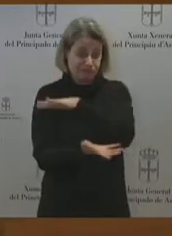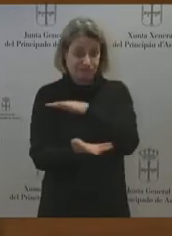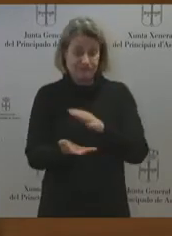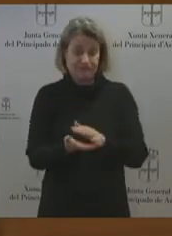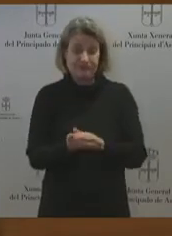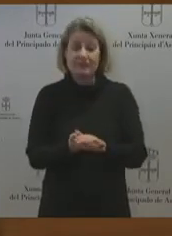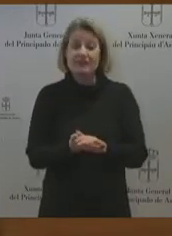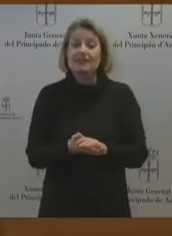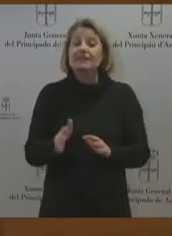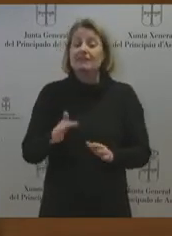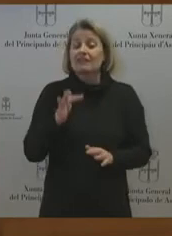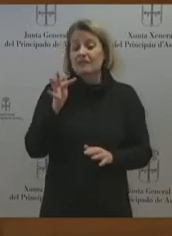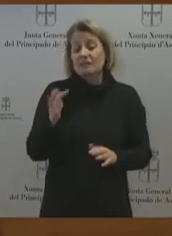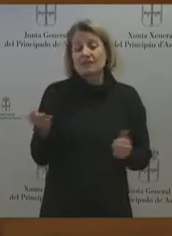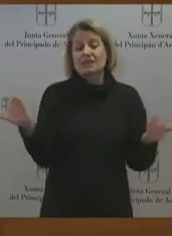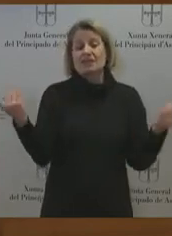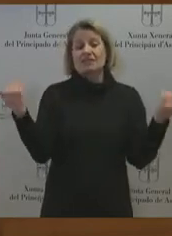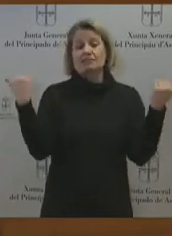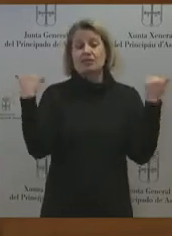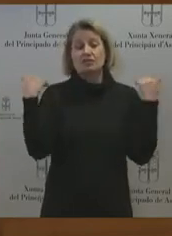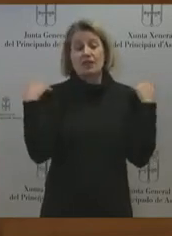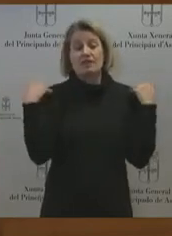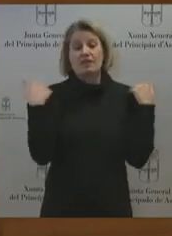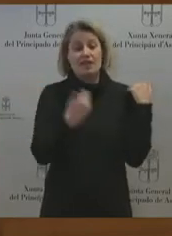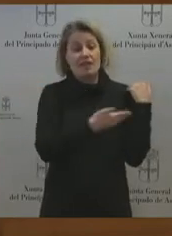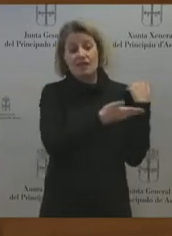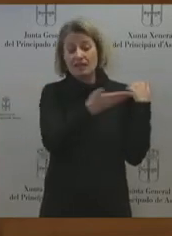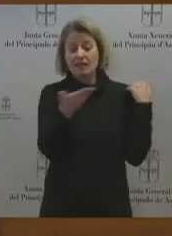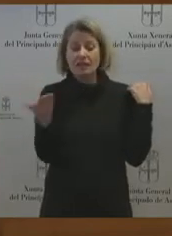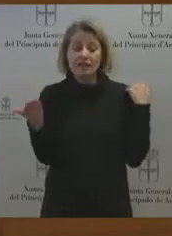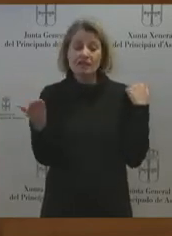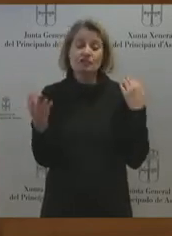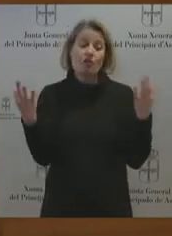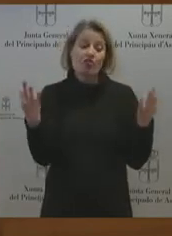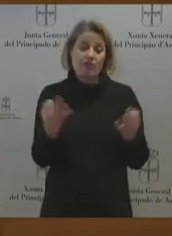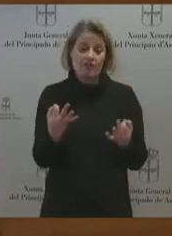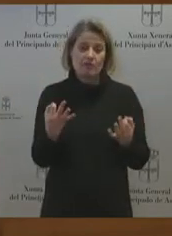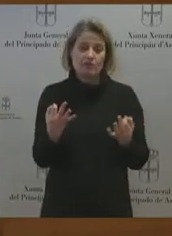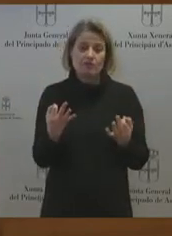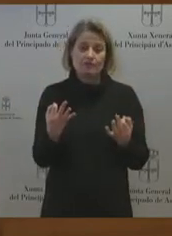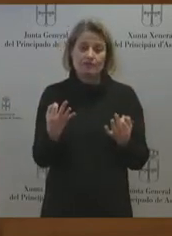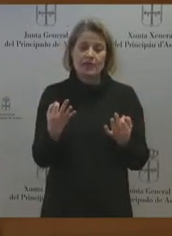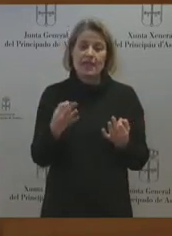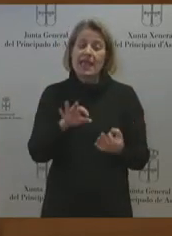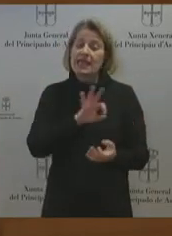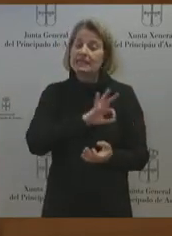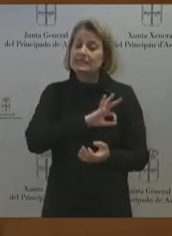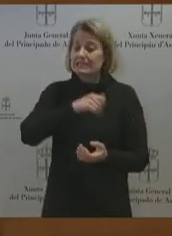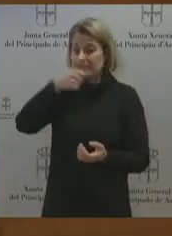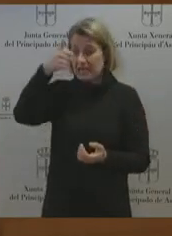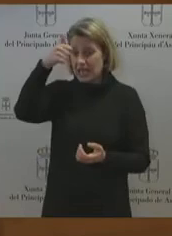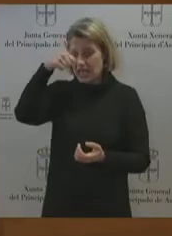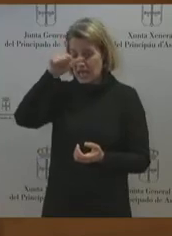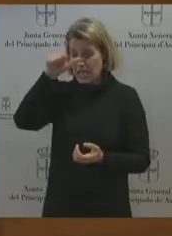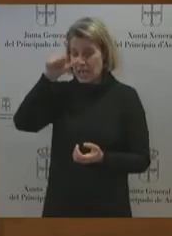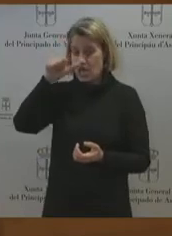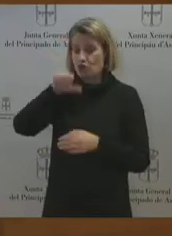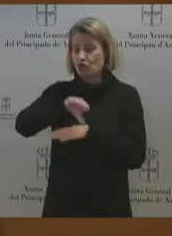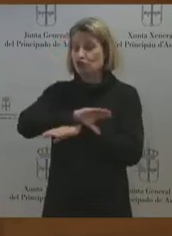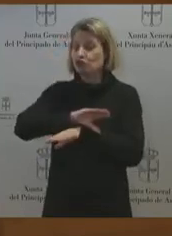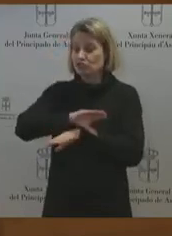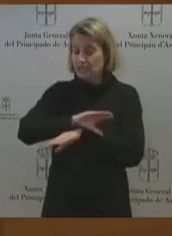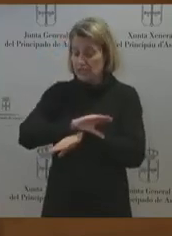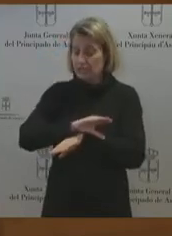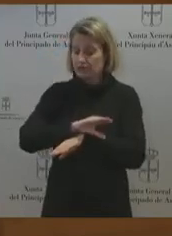resto de las personas. Señor consejero, ya sé que usted no me mira a los ojos habitualmente, pero yo le sigo mirando a los ojos. Señor consejero, hay